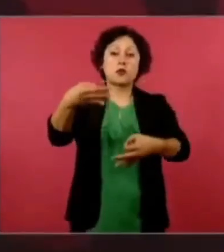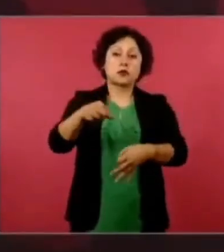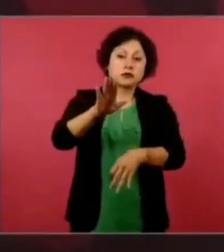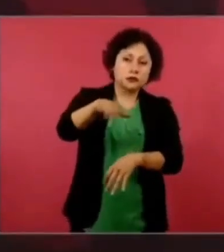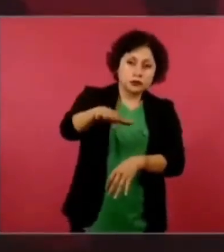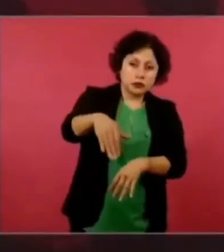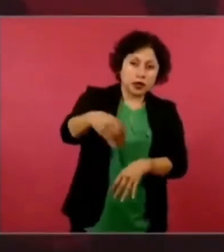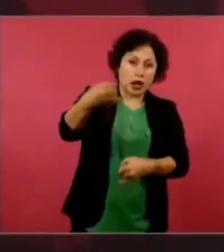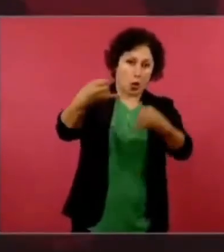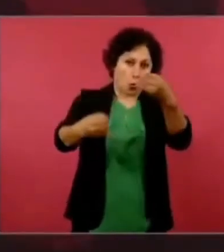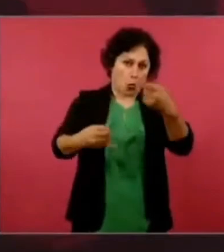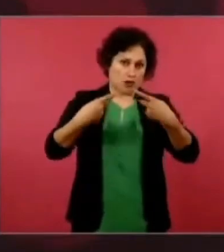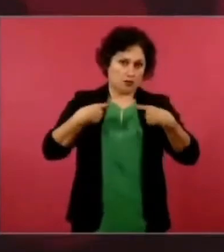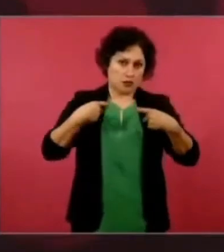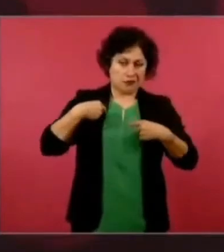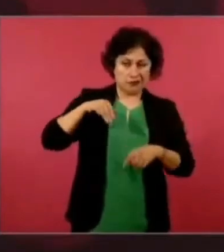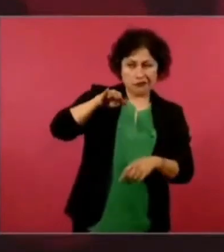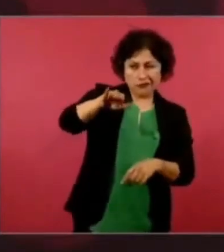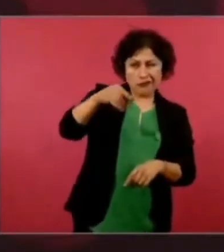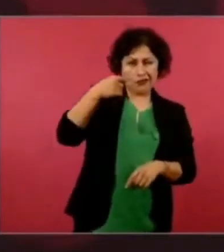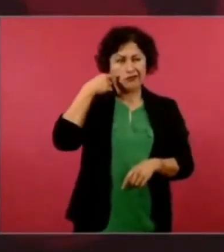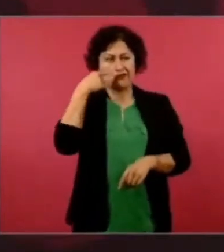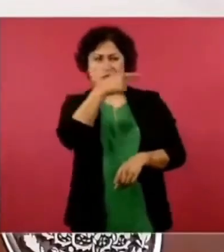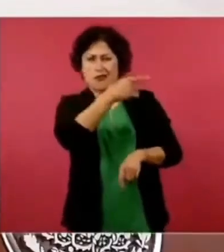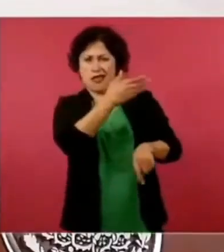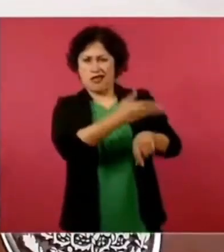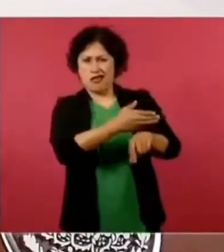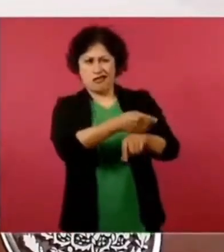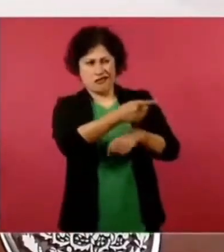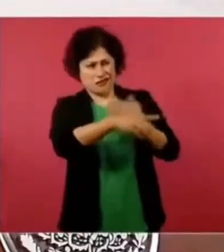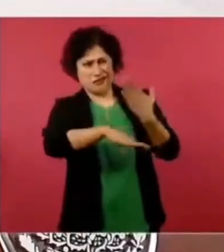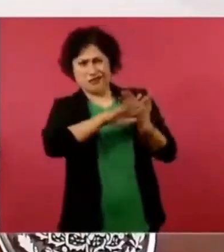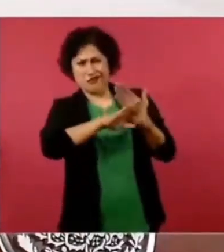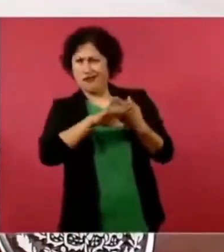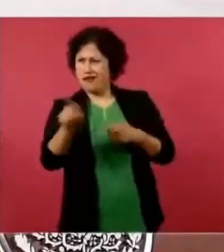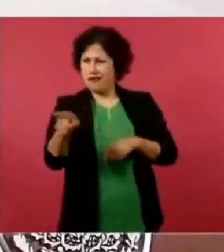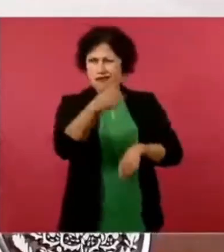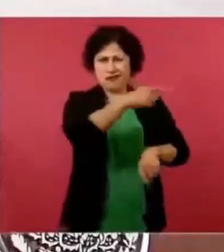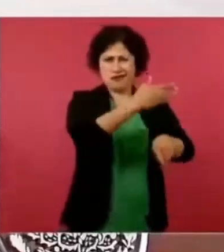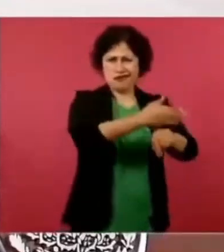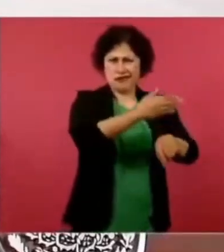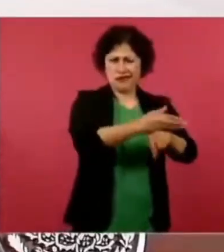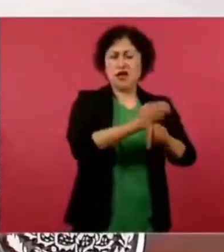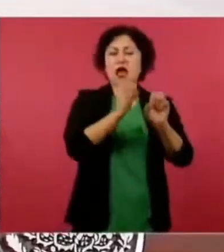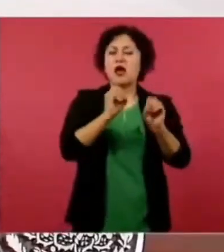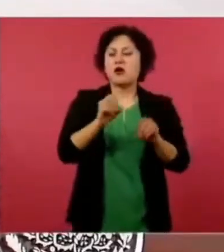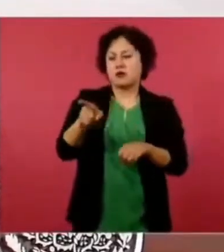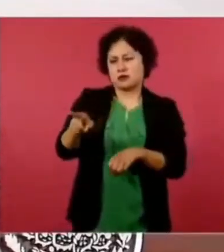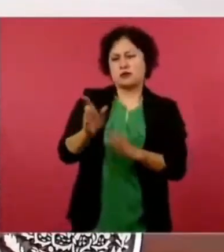castigue a alguien por ser adversario o que se le libere a alguien.